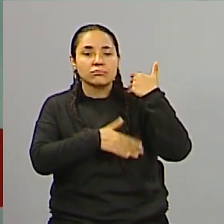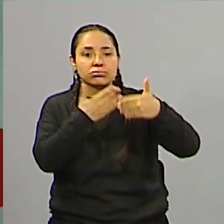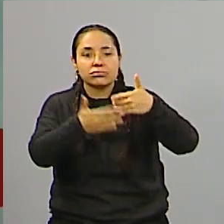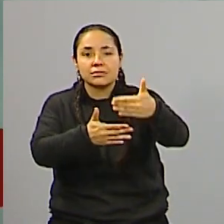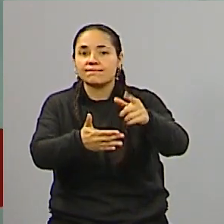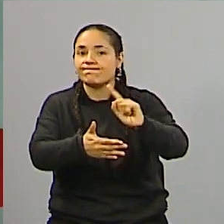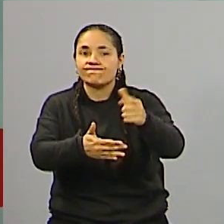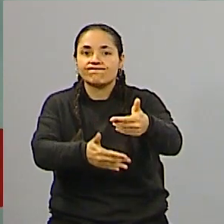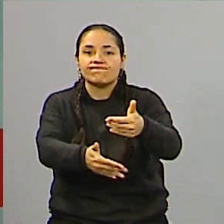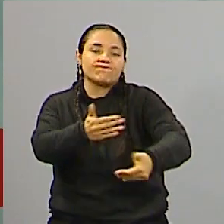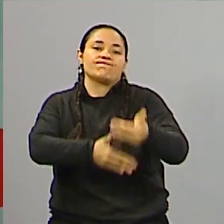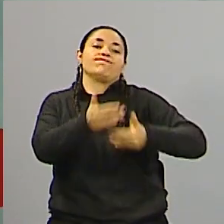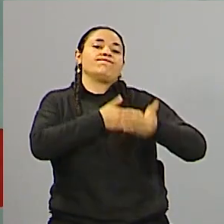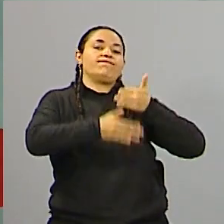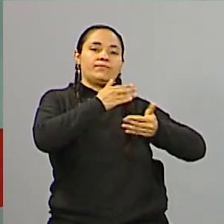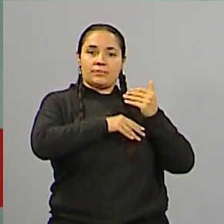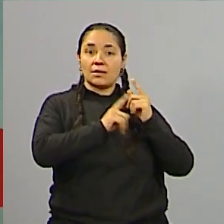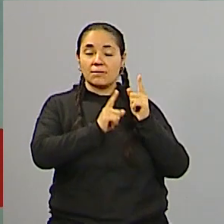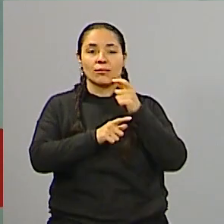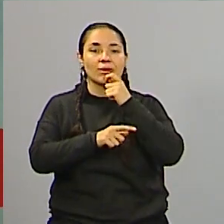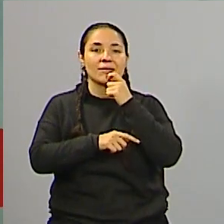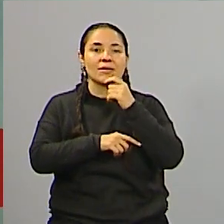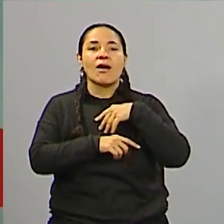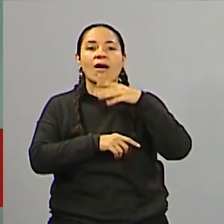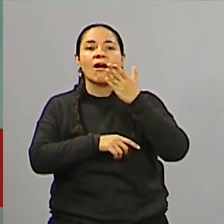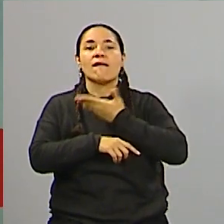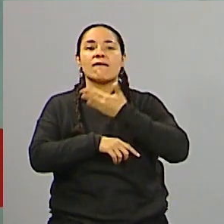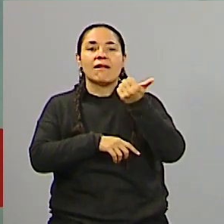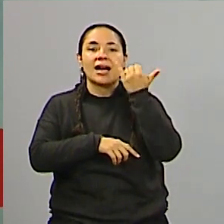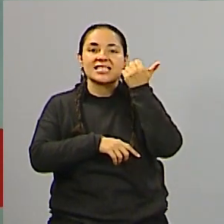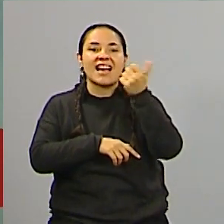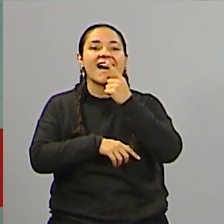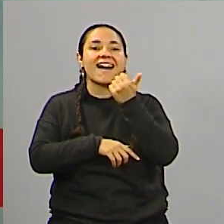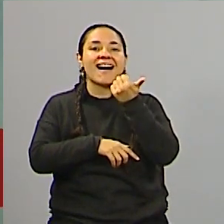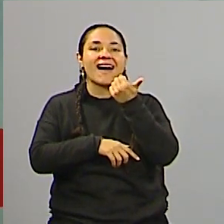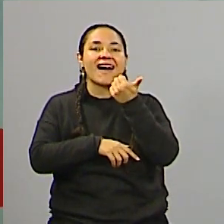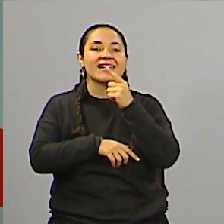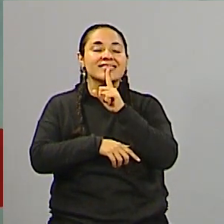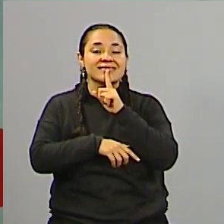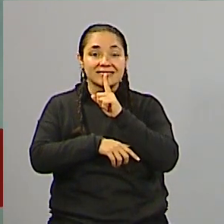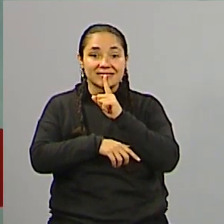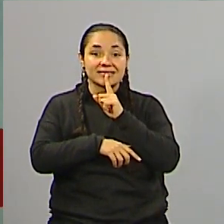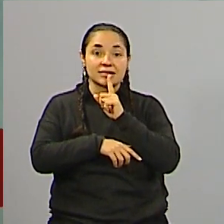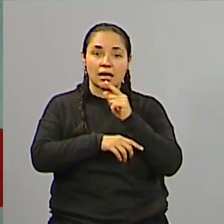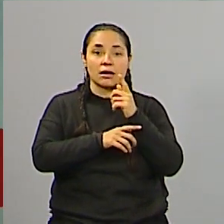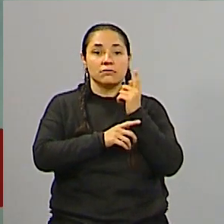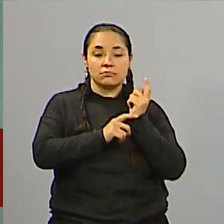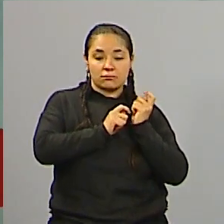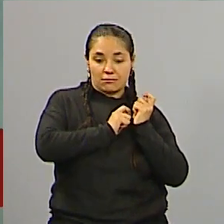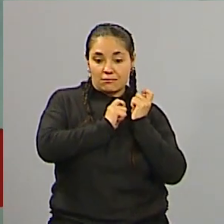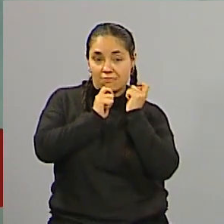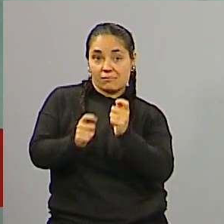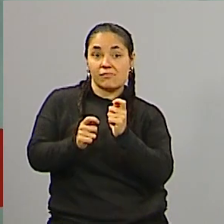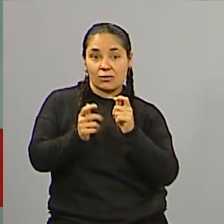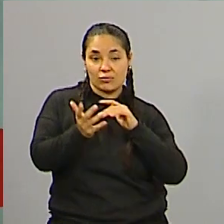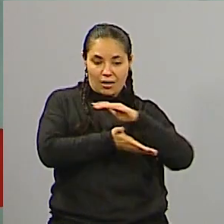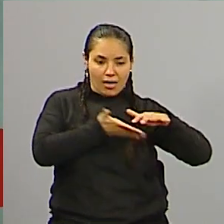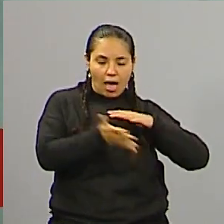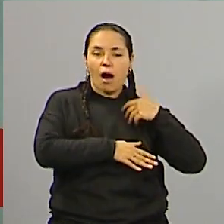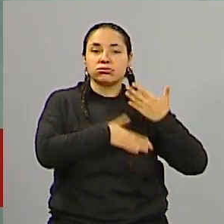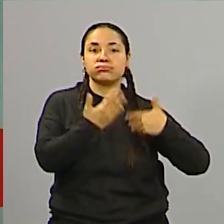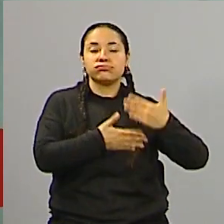es abogado penalista. ¿Por qué esta decisión? Bueno, usted me decía fuera de aire que ya viene trabajando en la política, pero es como que tiene un ir y venir. ¿Por